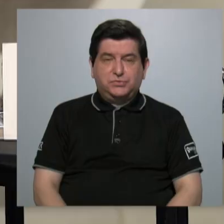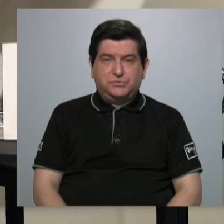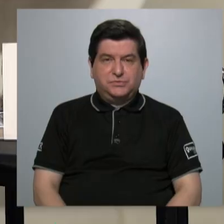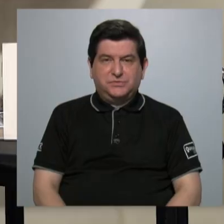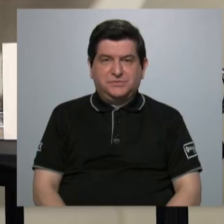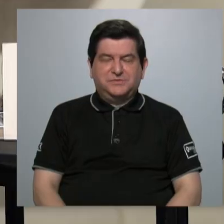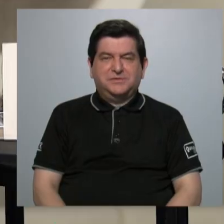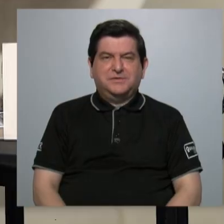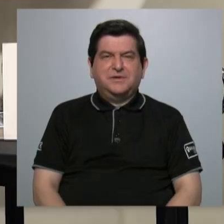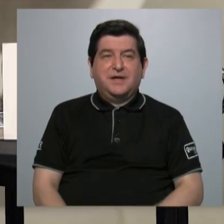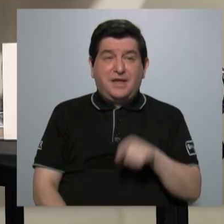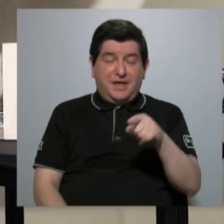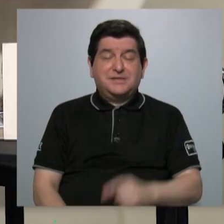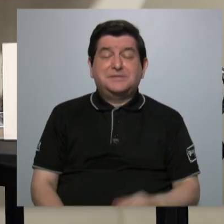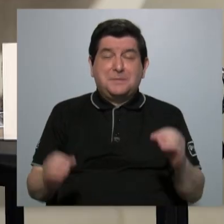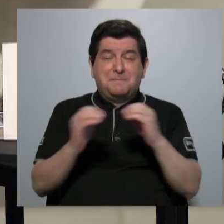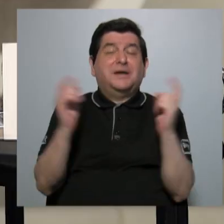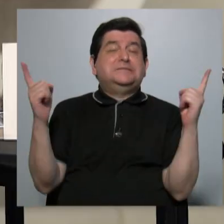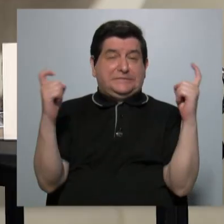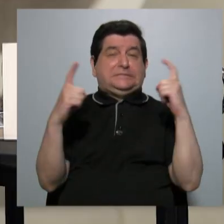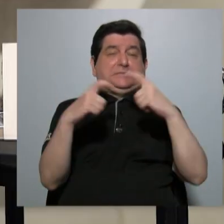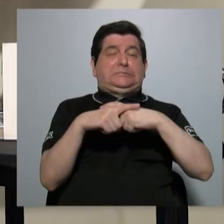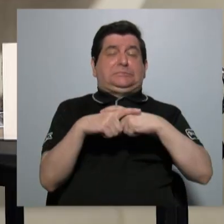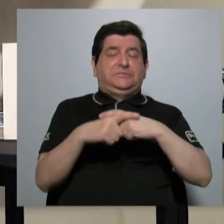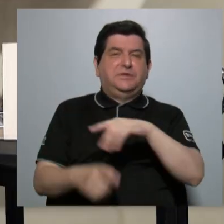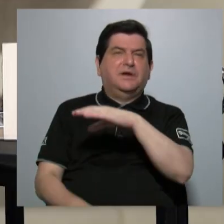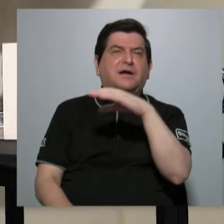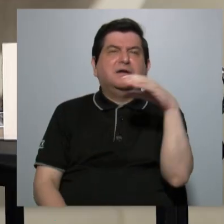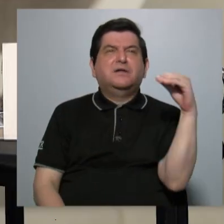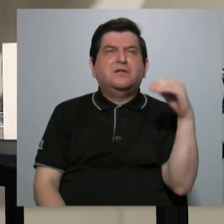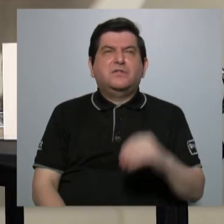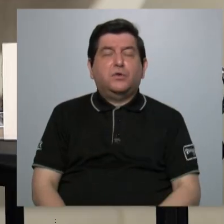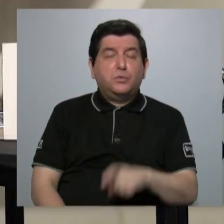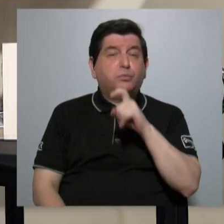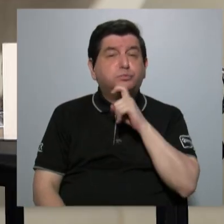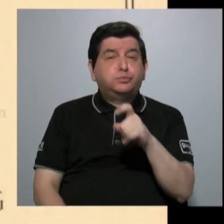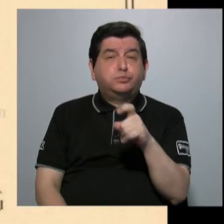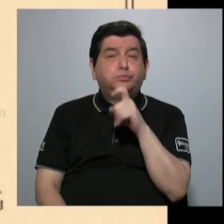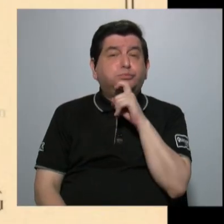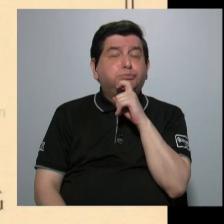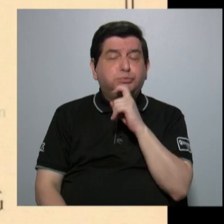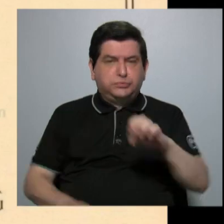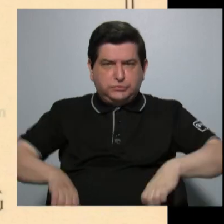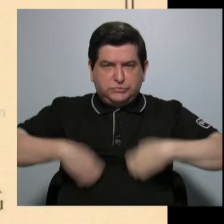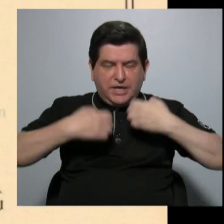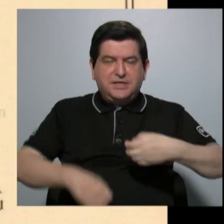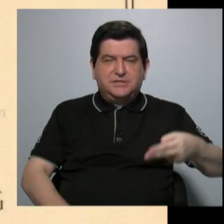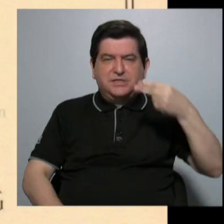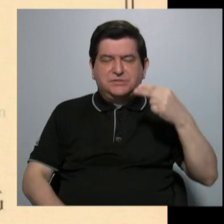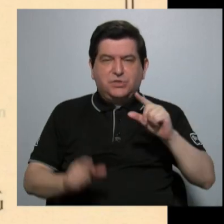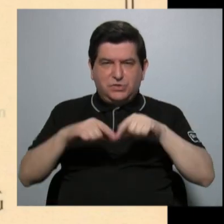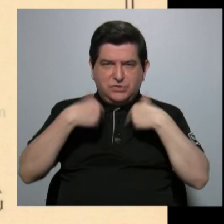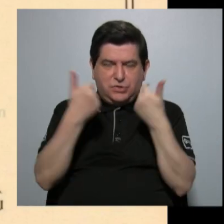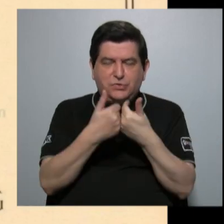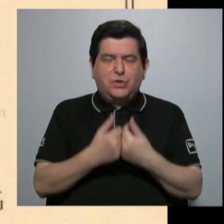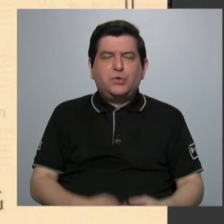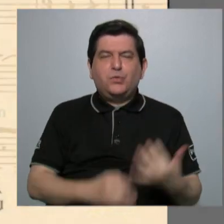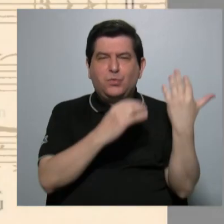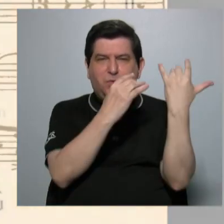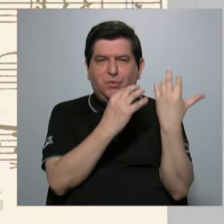más complejos y más difíciles que existen en la historia del quinteto de